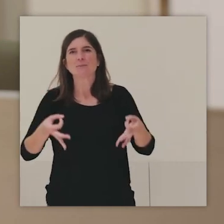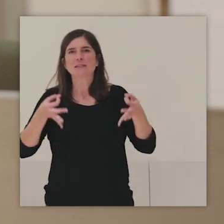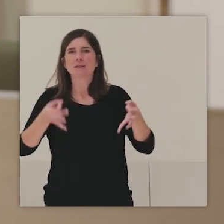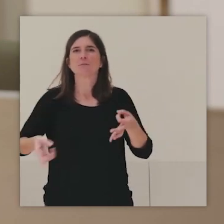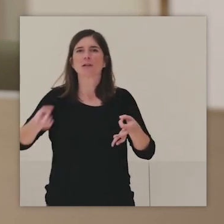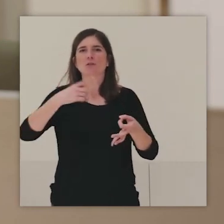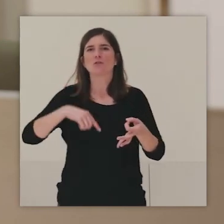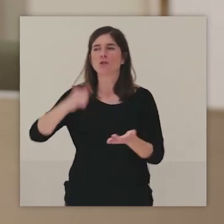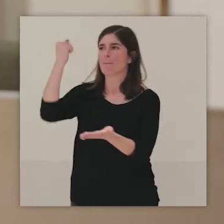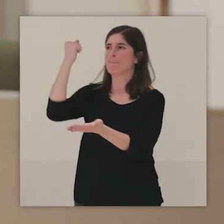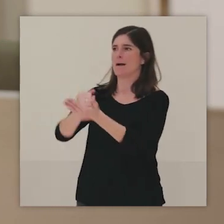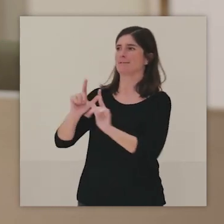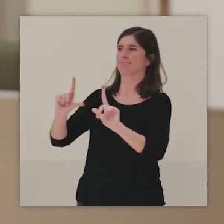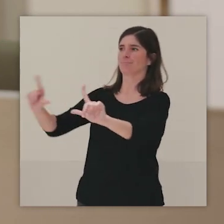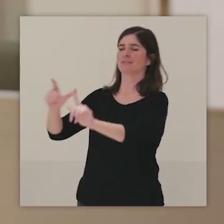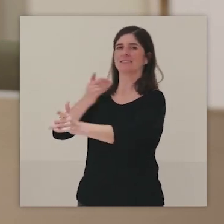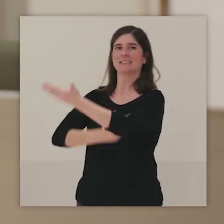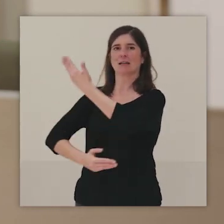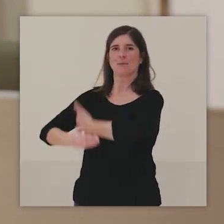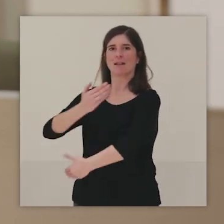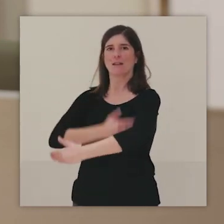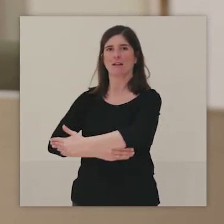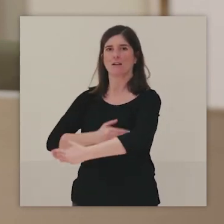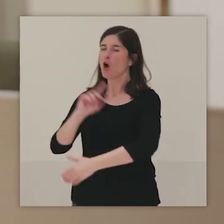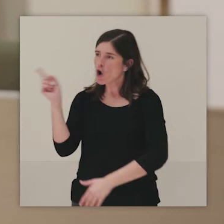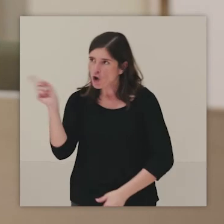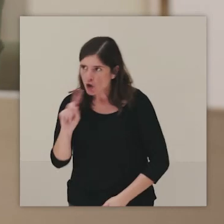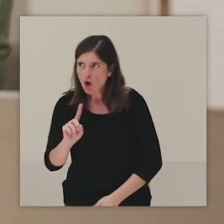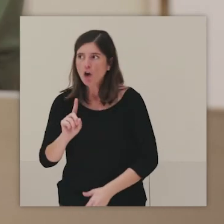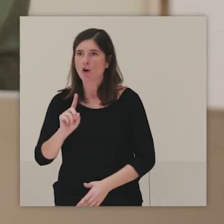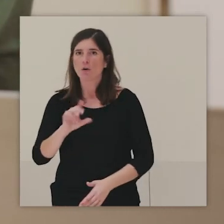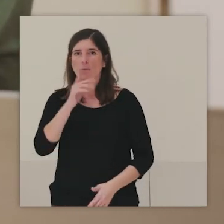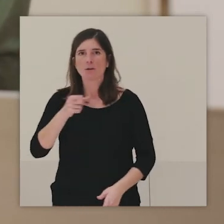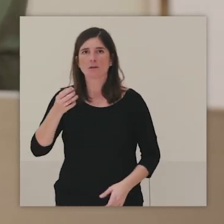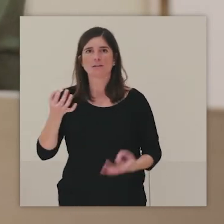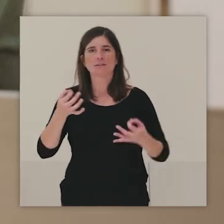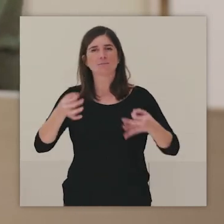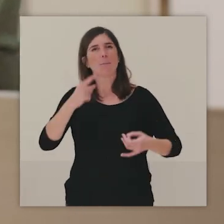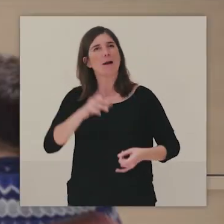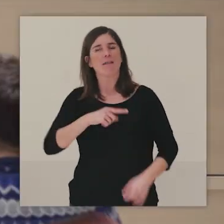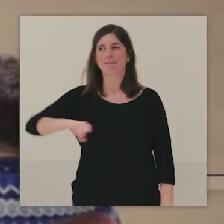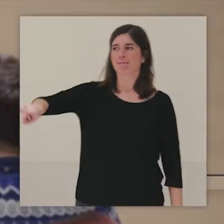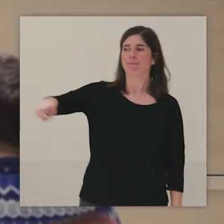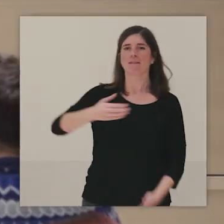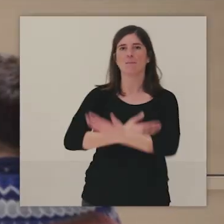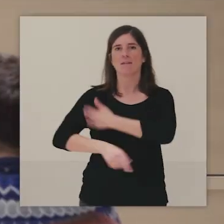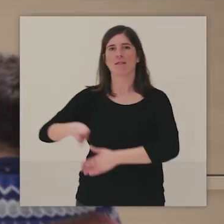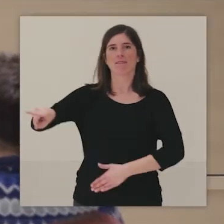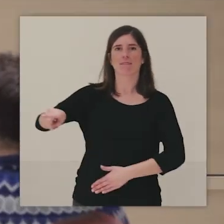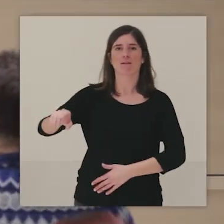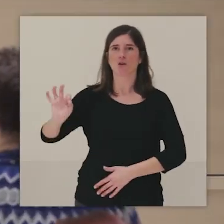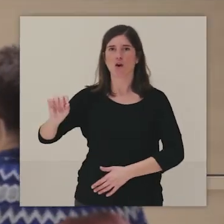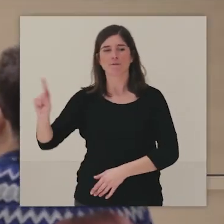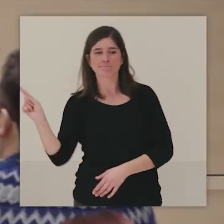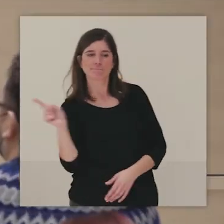Señalicemos la accesibilidad y planteemos la accesibilidad como servicios. El museo tiene